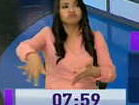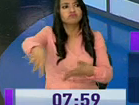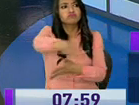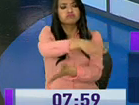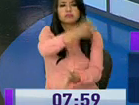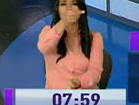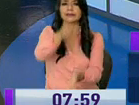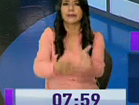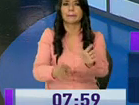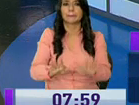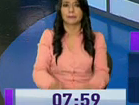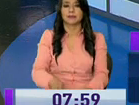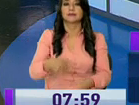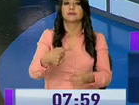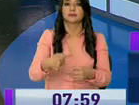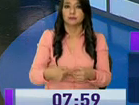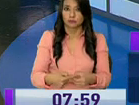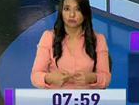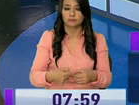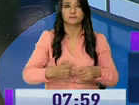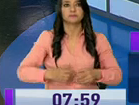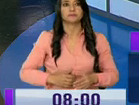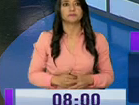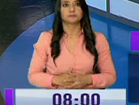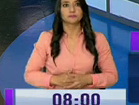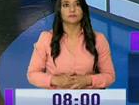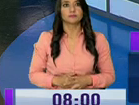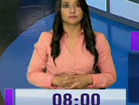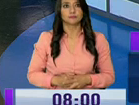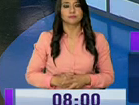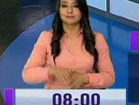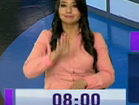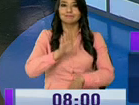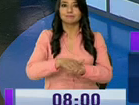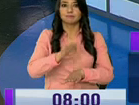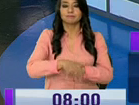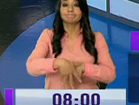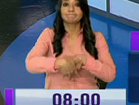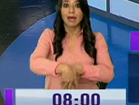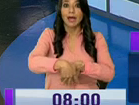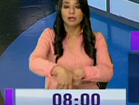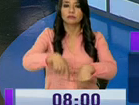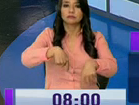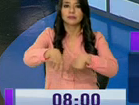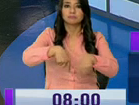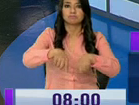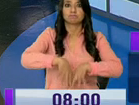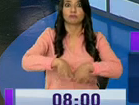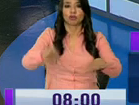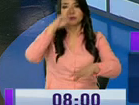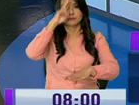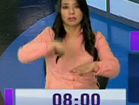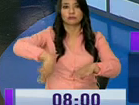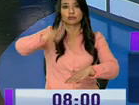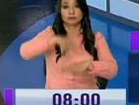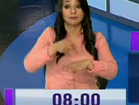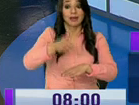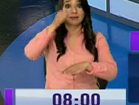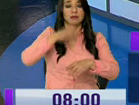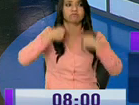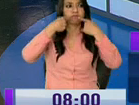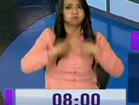distintos puntos de la capital. Pues debido a este paro de transportistas, paro nacional anunciado el día de